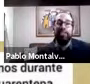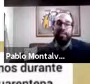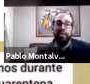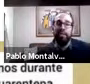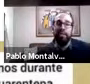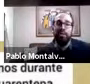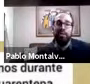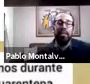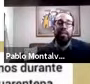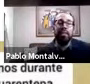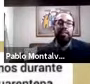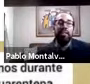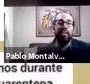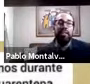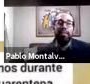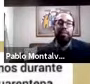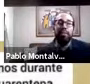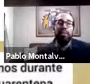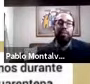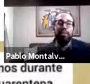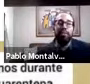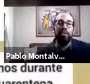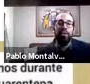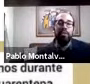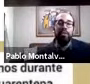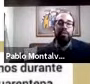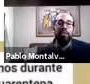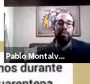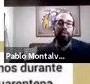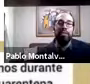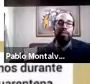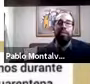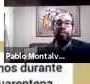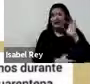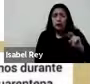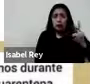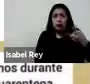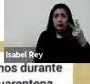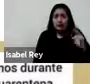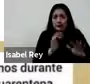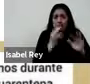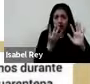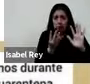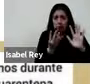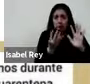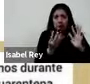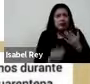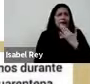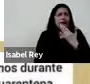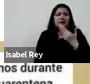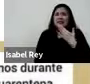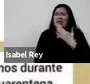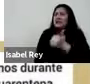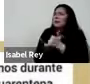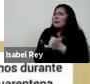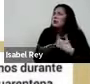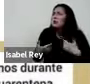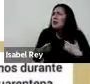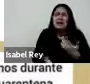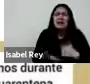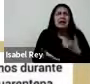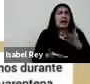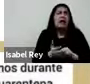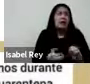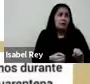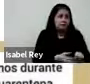que tenemos, ¿no?, a la izquierda la parte de los profesores, ¿no? En el 2019, ¿quién me va a ayudar a aprender el proyector?